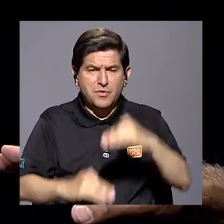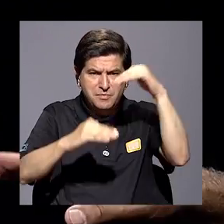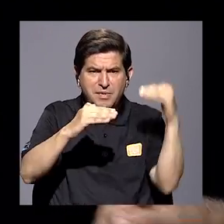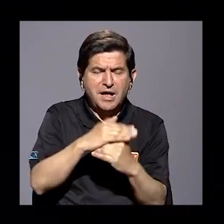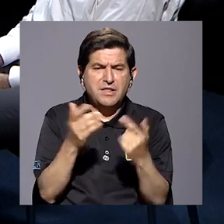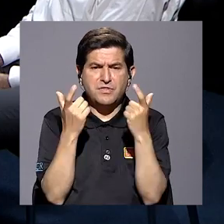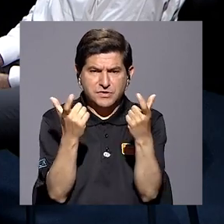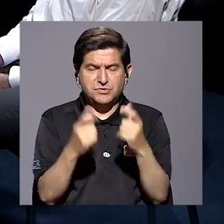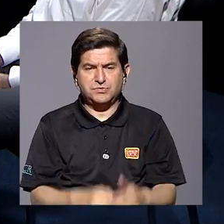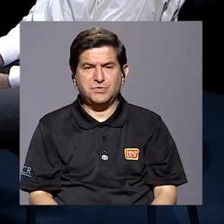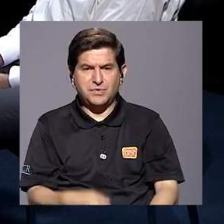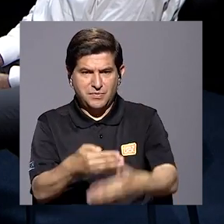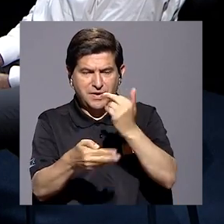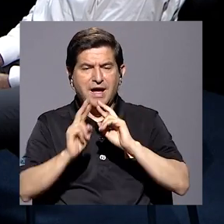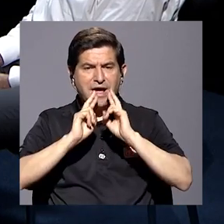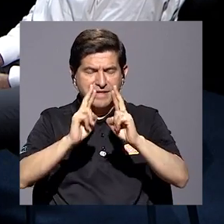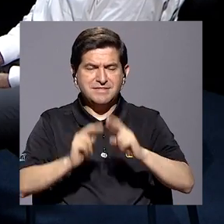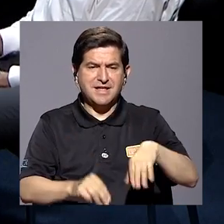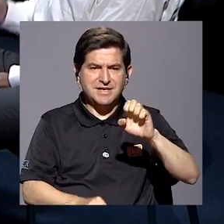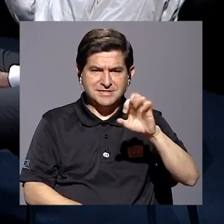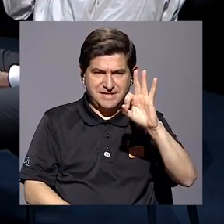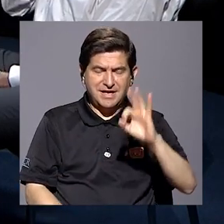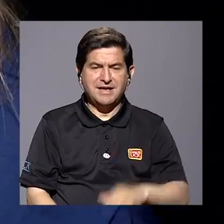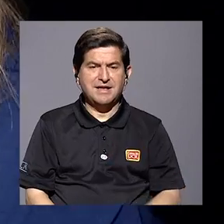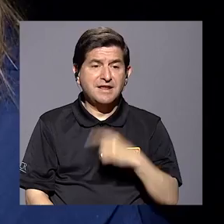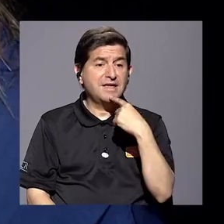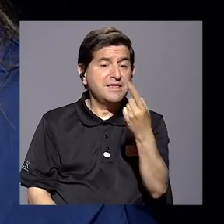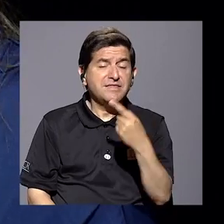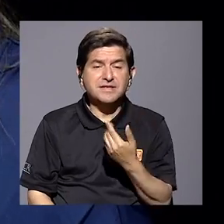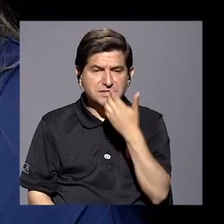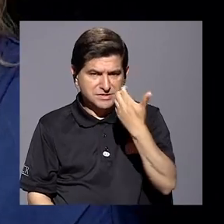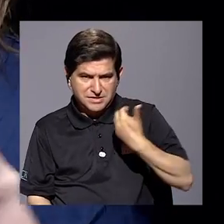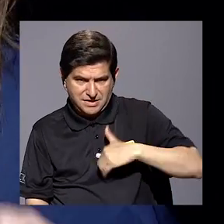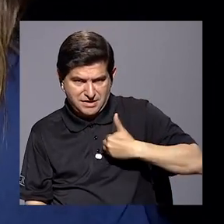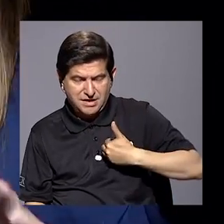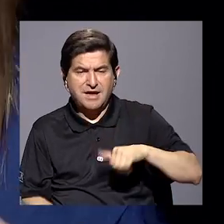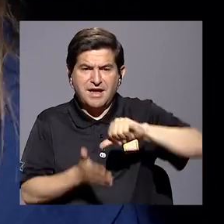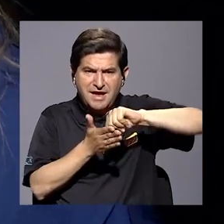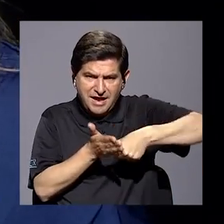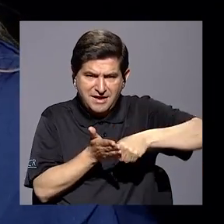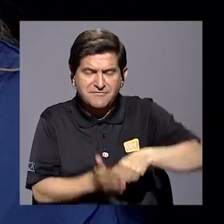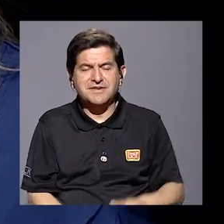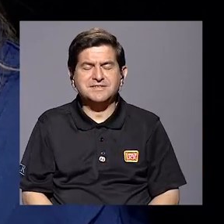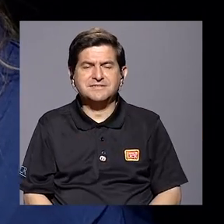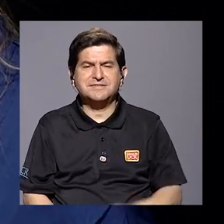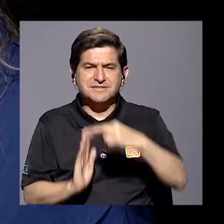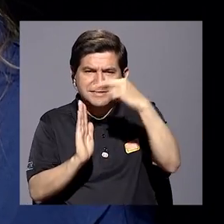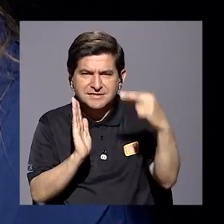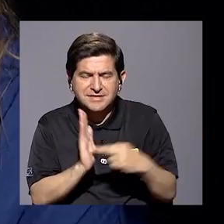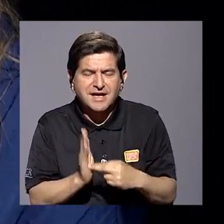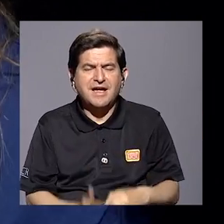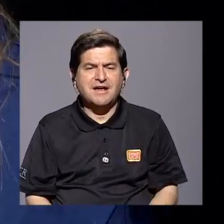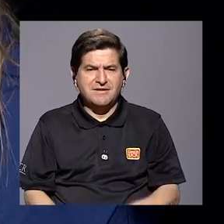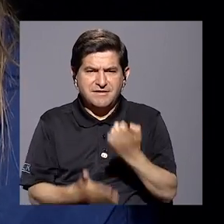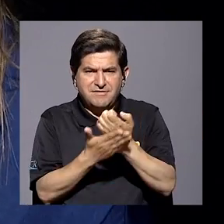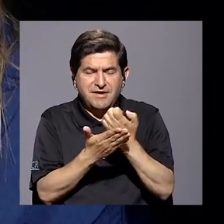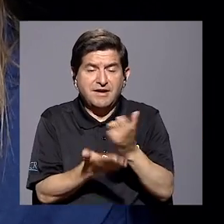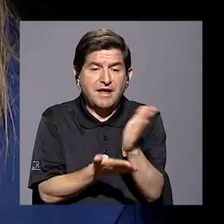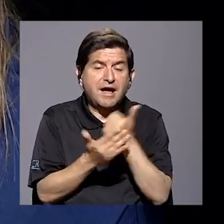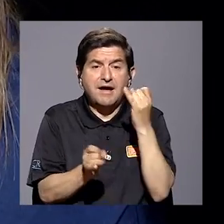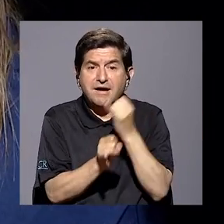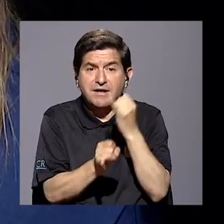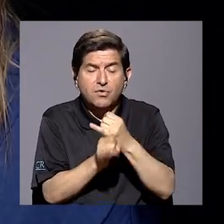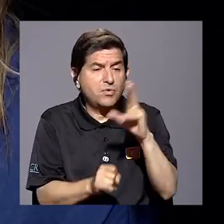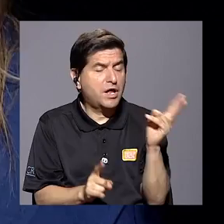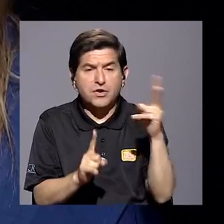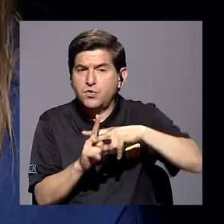capitalistas nelly y ya que sofía habla de privilegios y siempre insistiendo el tema de regla fiscal no sería también un privilegio